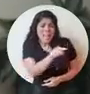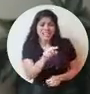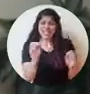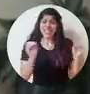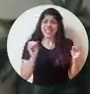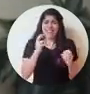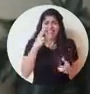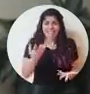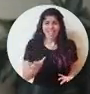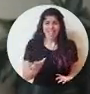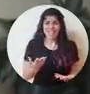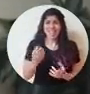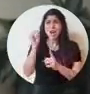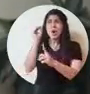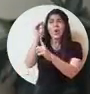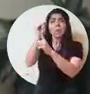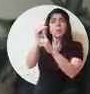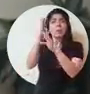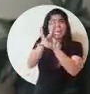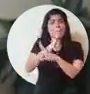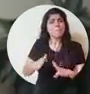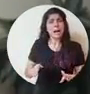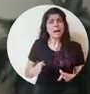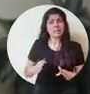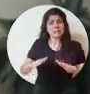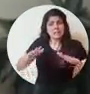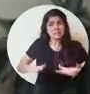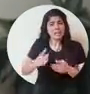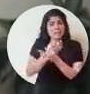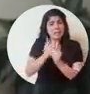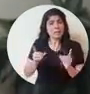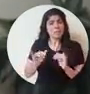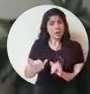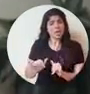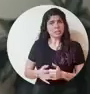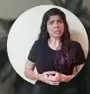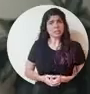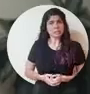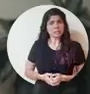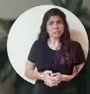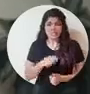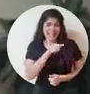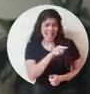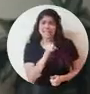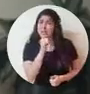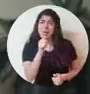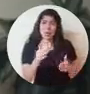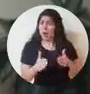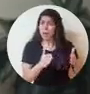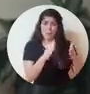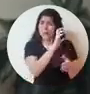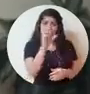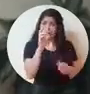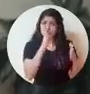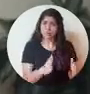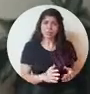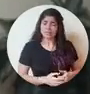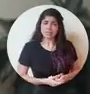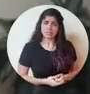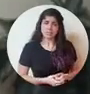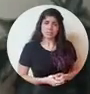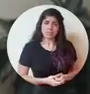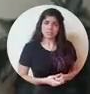de eso tiene que ver con el ideal de paz de nuestra democracia esa no es la ruta costarricense